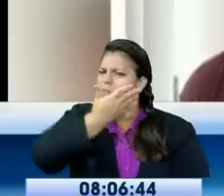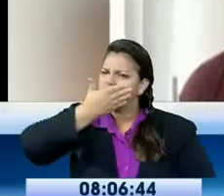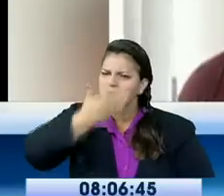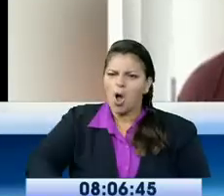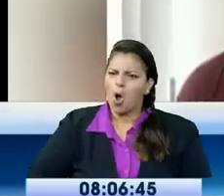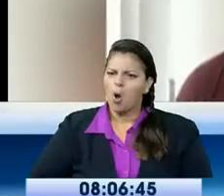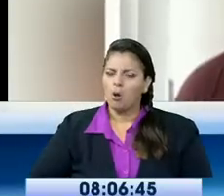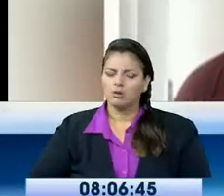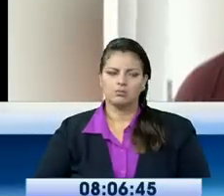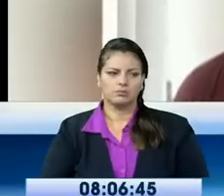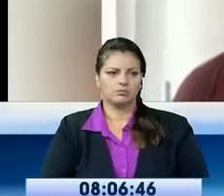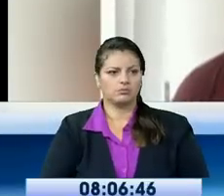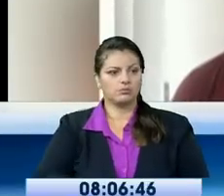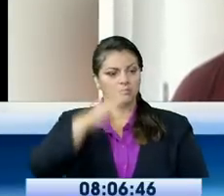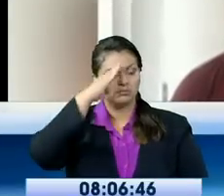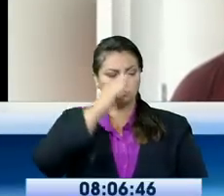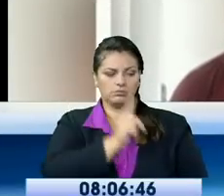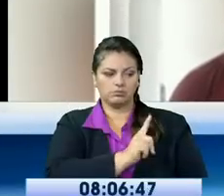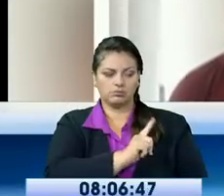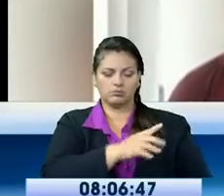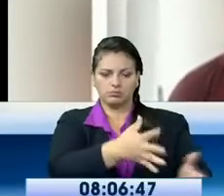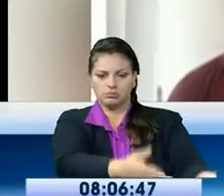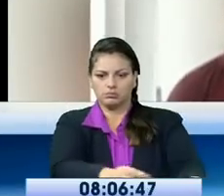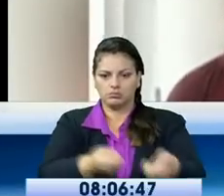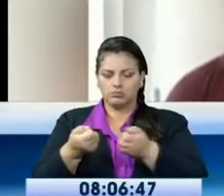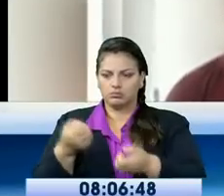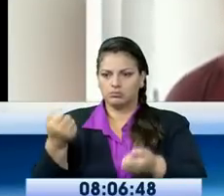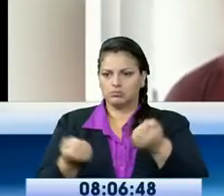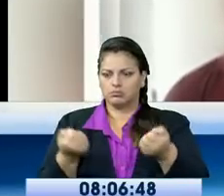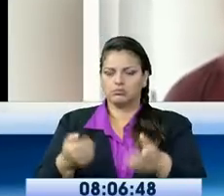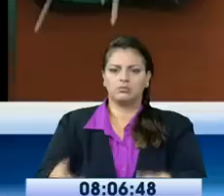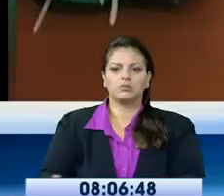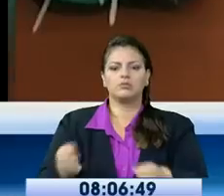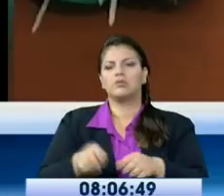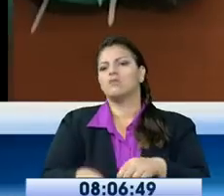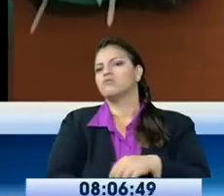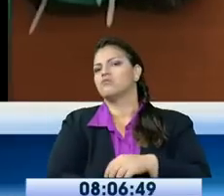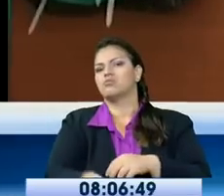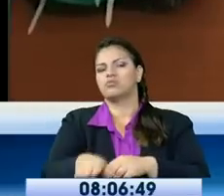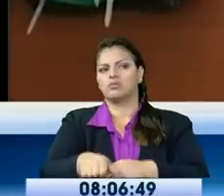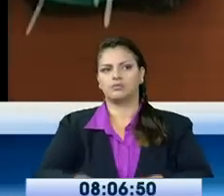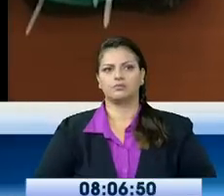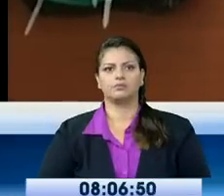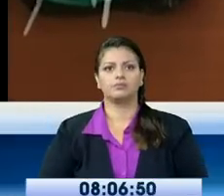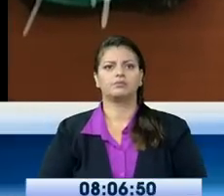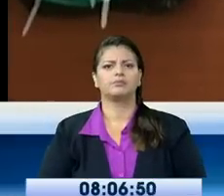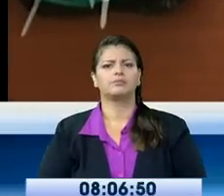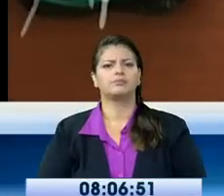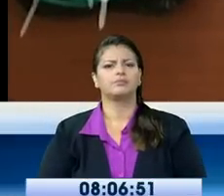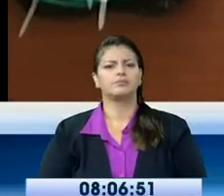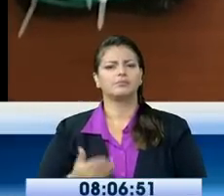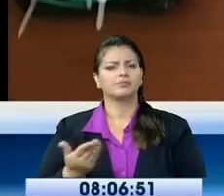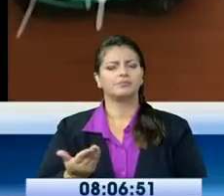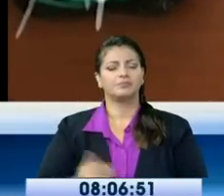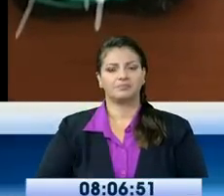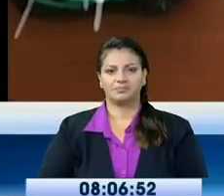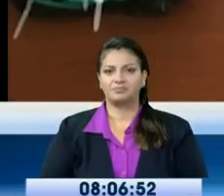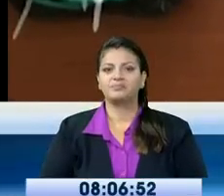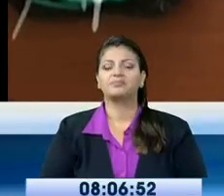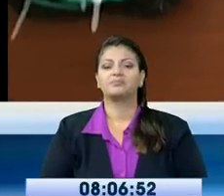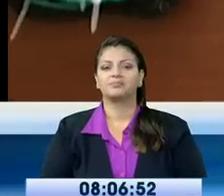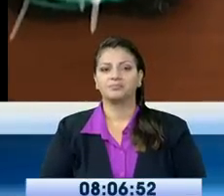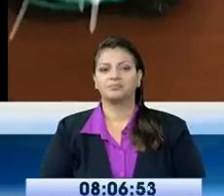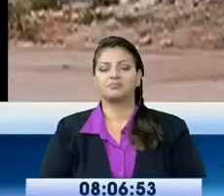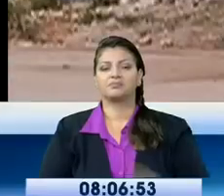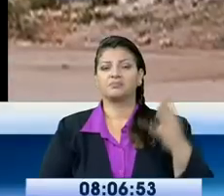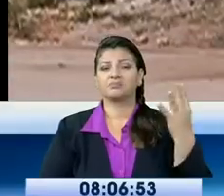Después de unas horas, se logró la captura de tres delincuentes más, de la misma banda, que habían ingresado con ese revólver, balas y cabos